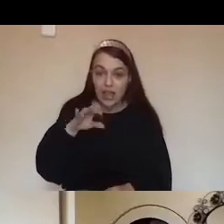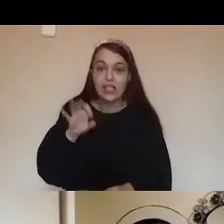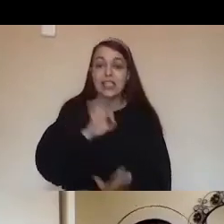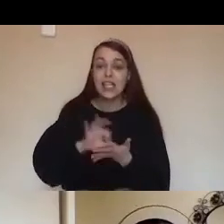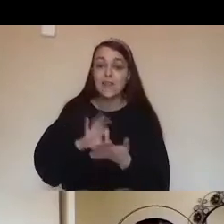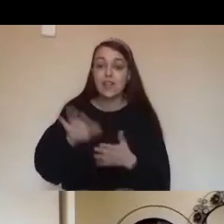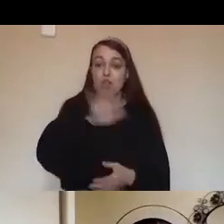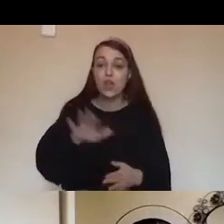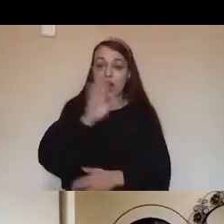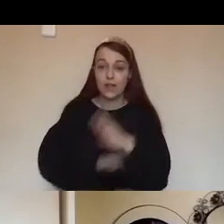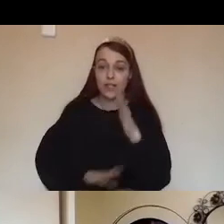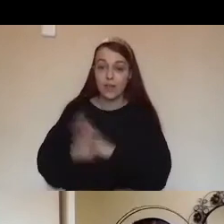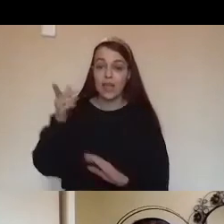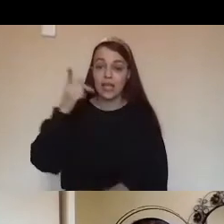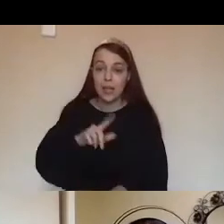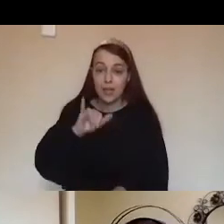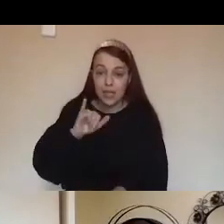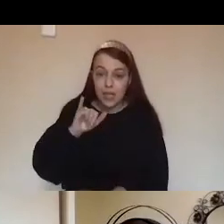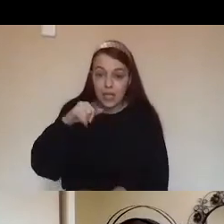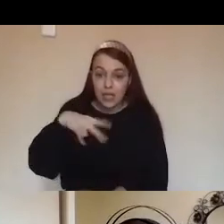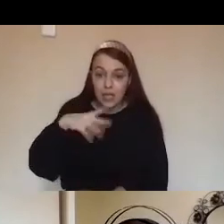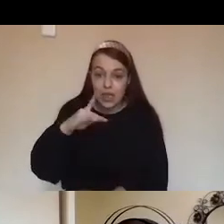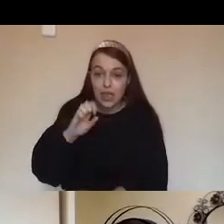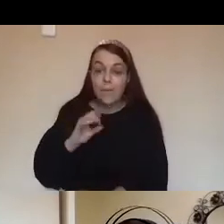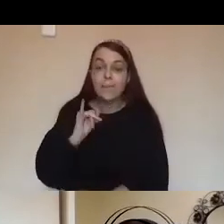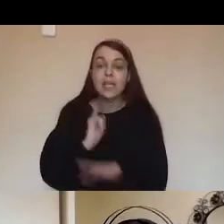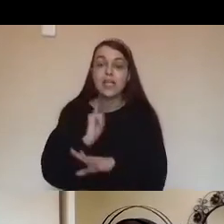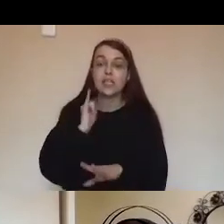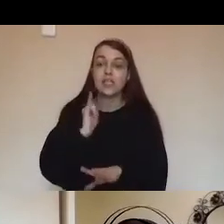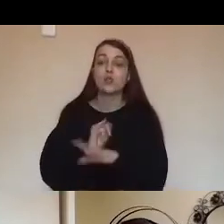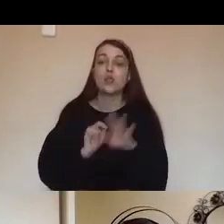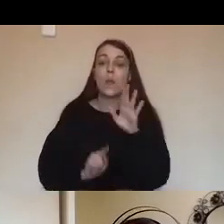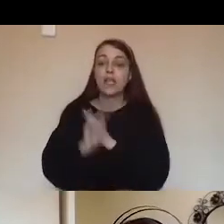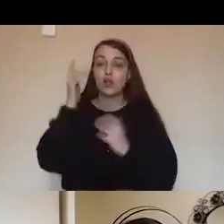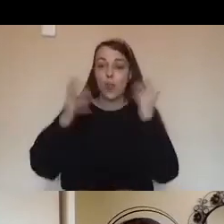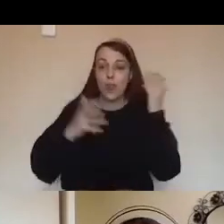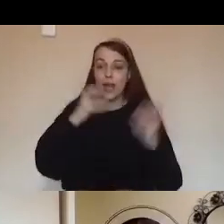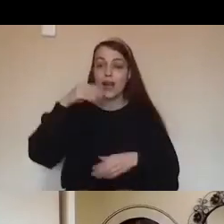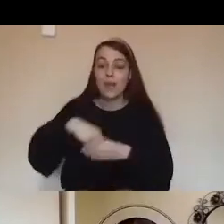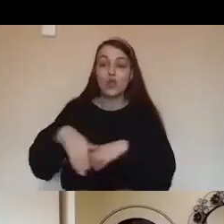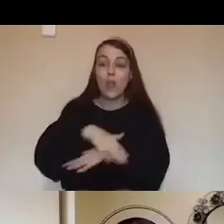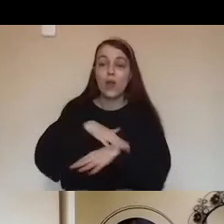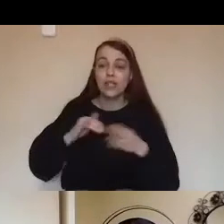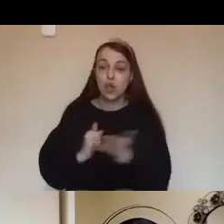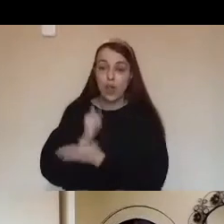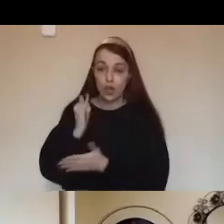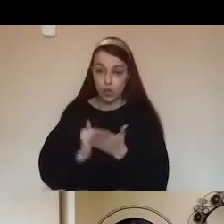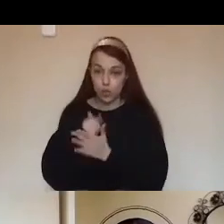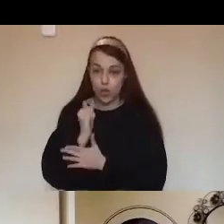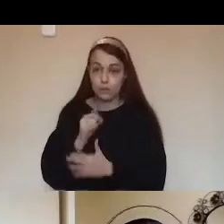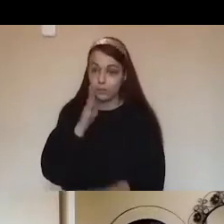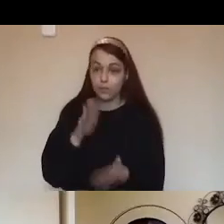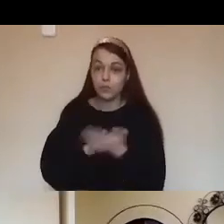y con también INDAP, que es el Instituto de Desarrollo Agropecuario del Ministerio de Agricultura, ya que estamos hablando de un